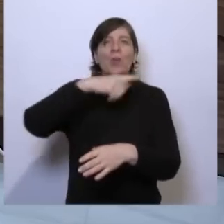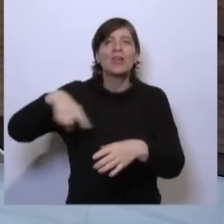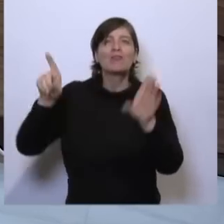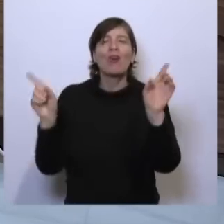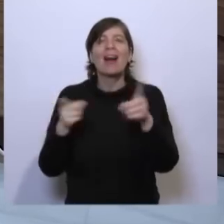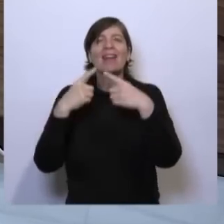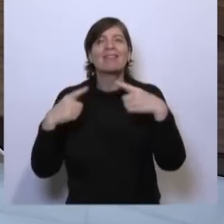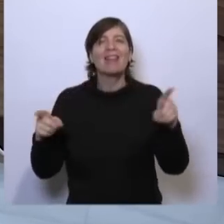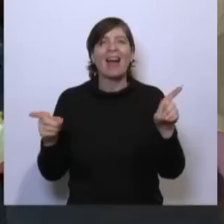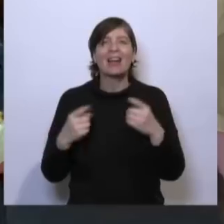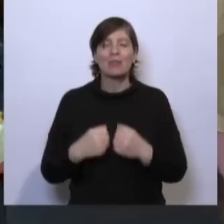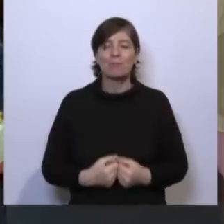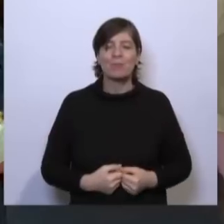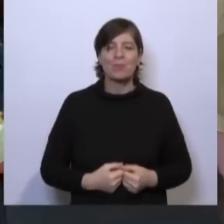nuestro